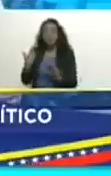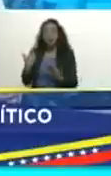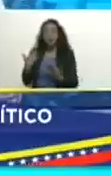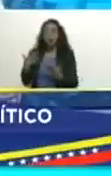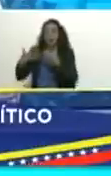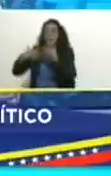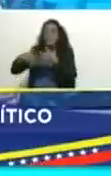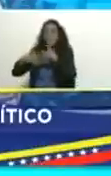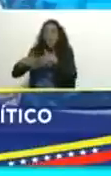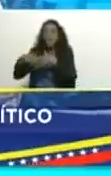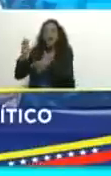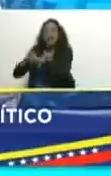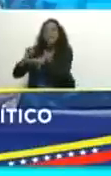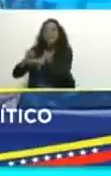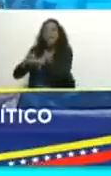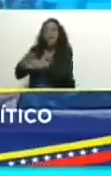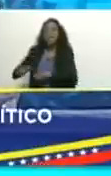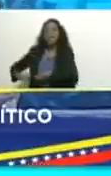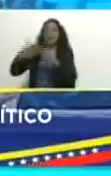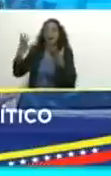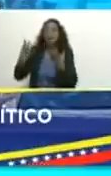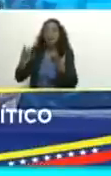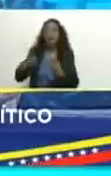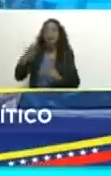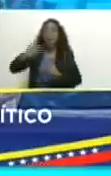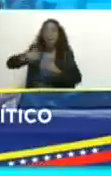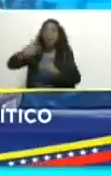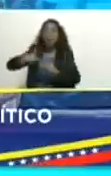ha anunciado la entrega de bloques